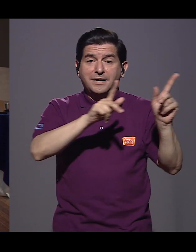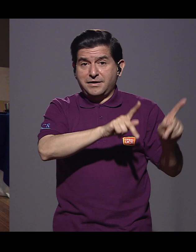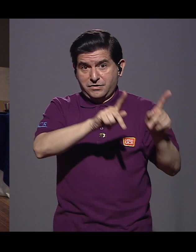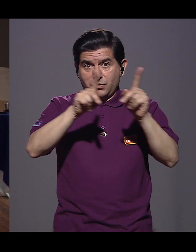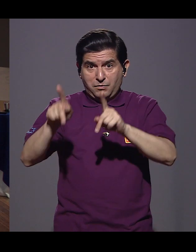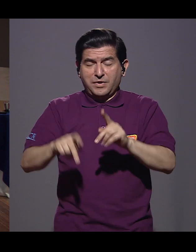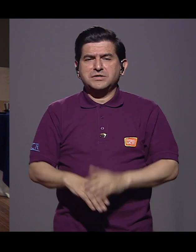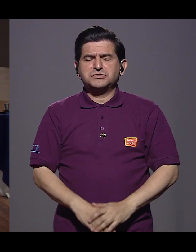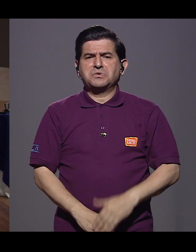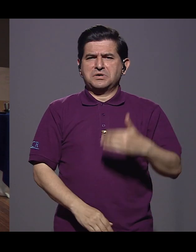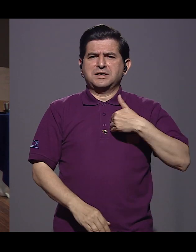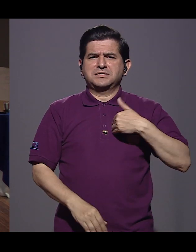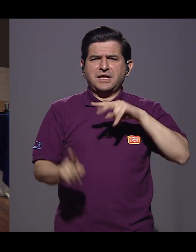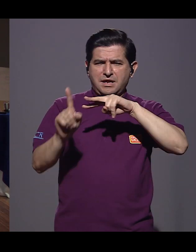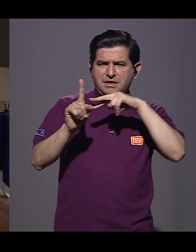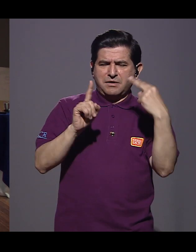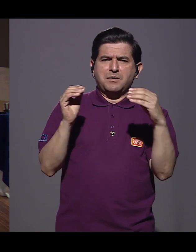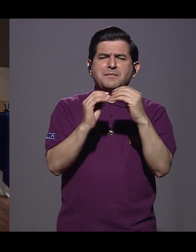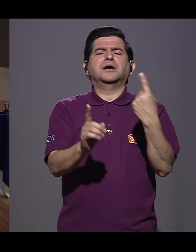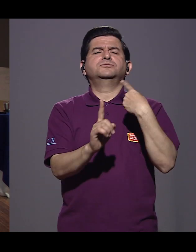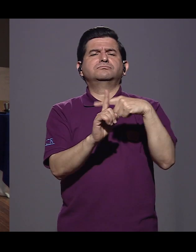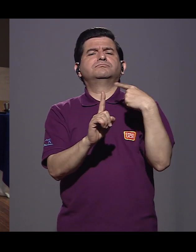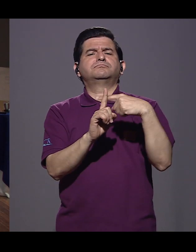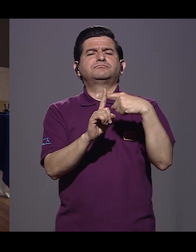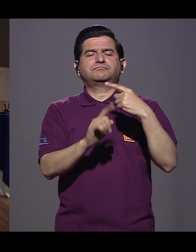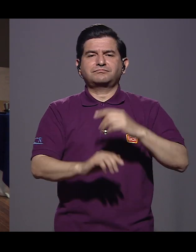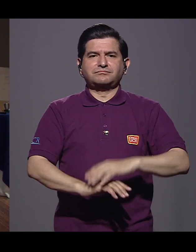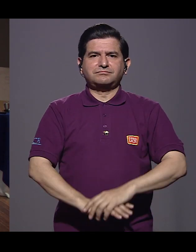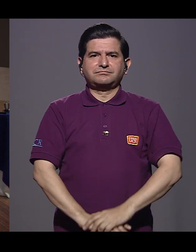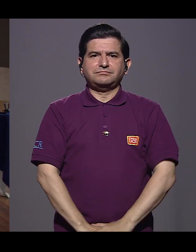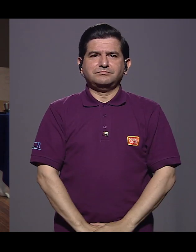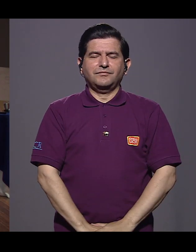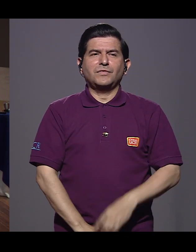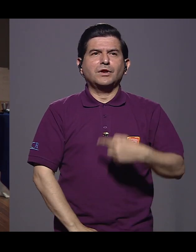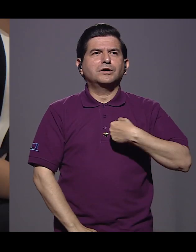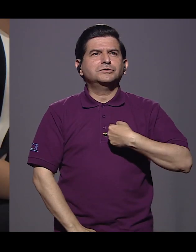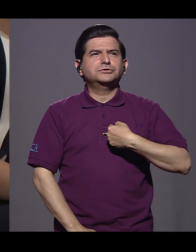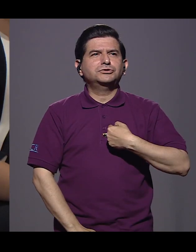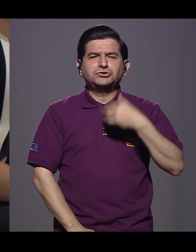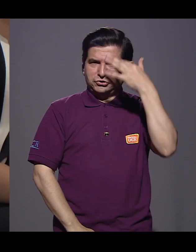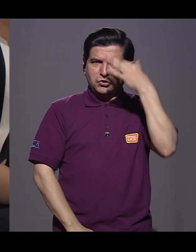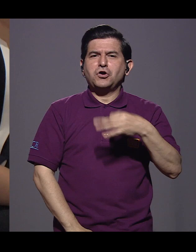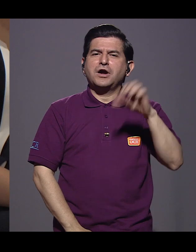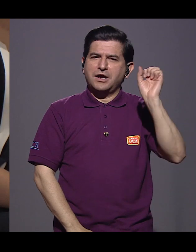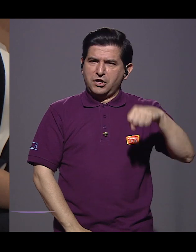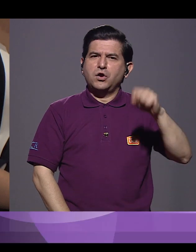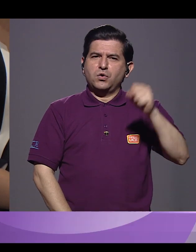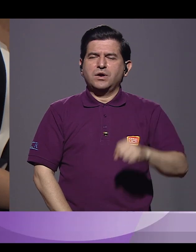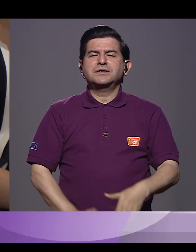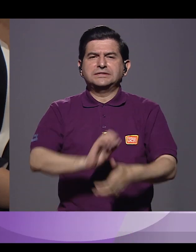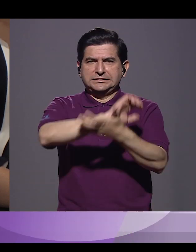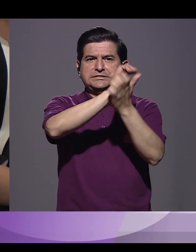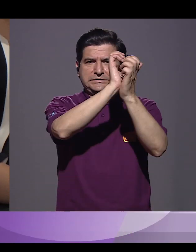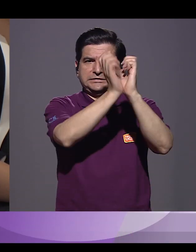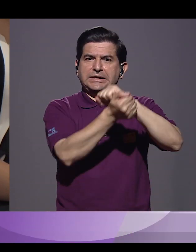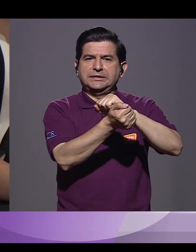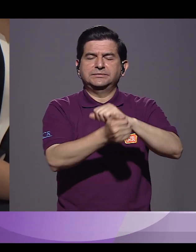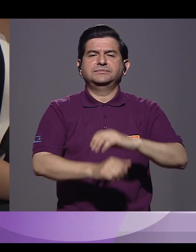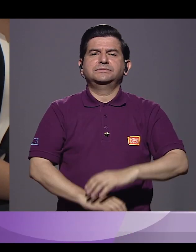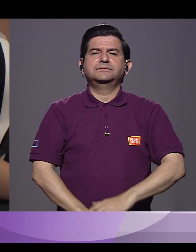algunas personas parecen tener una visión más optimista. Yo realmente sí creo que ha habido un